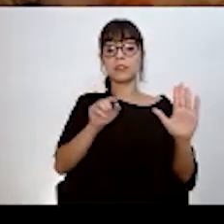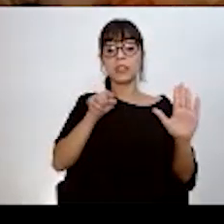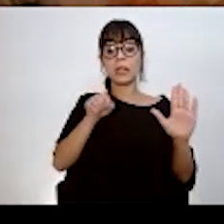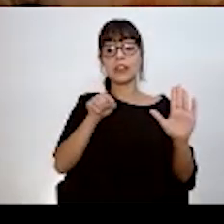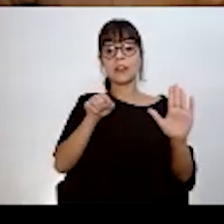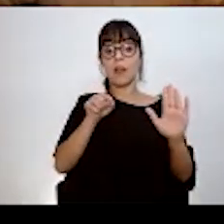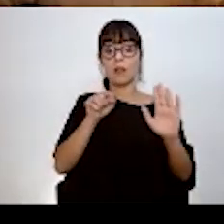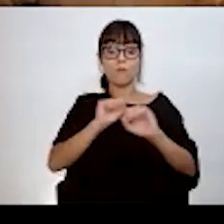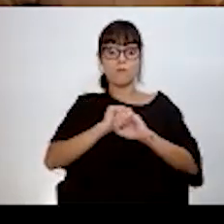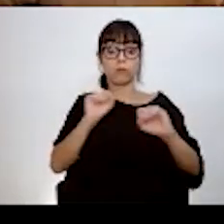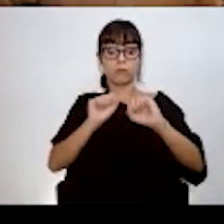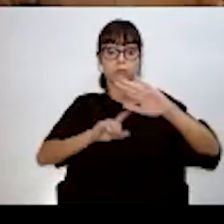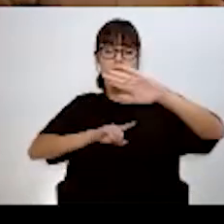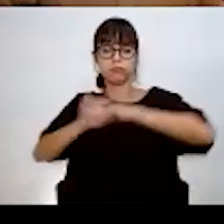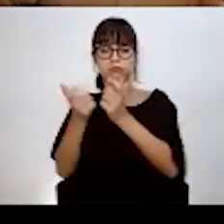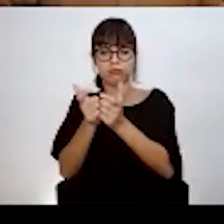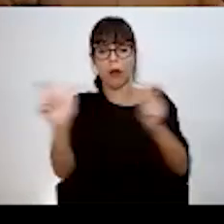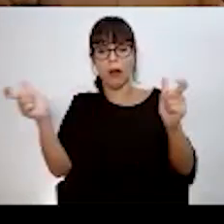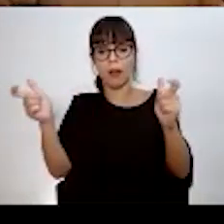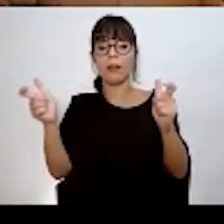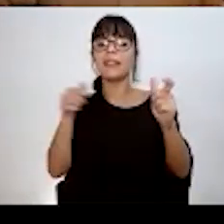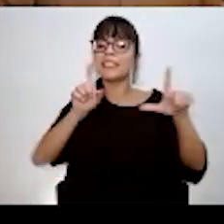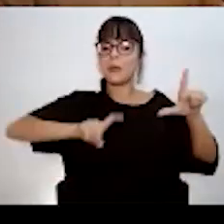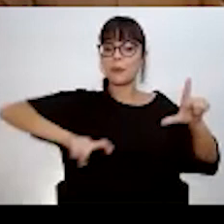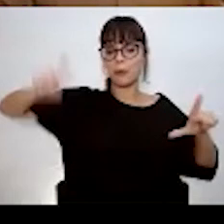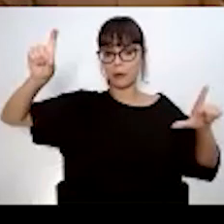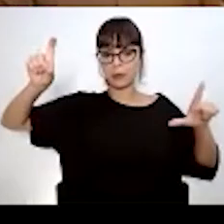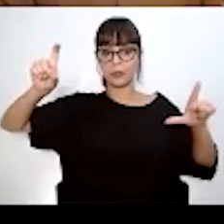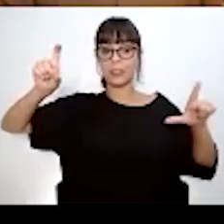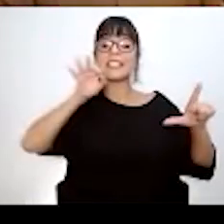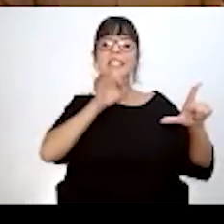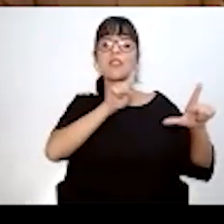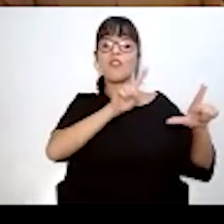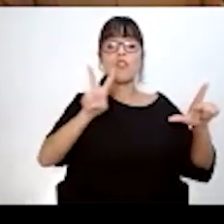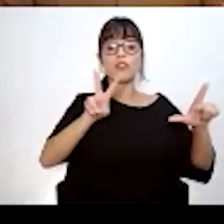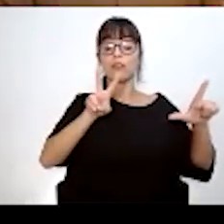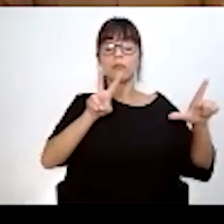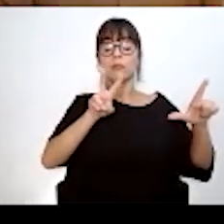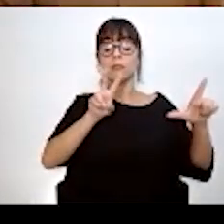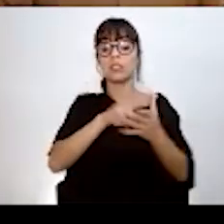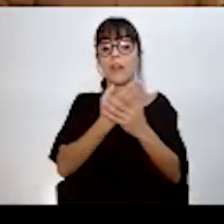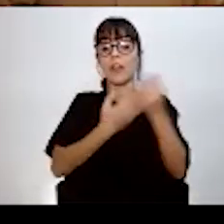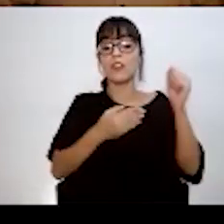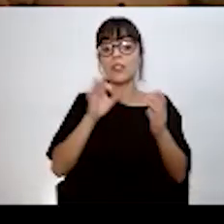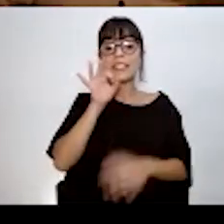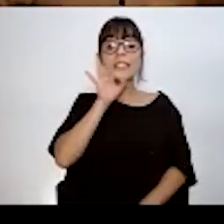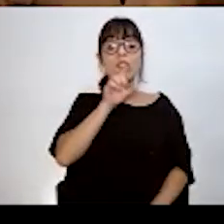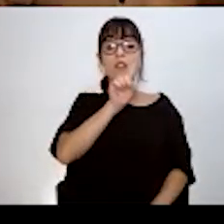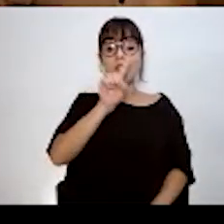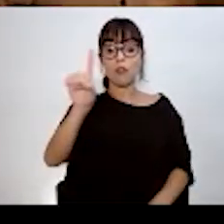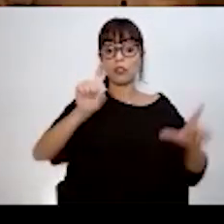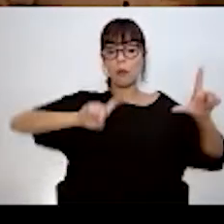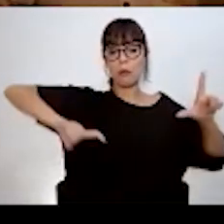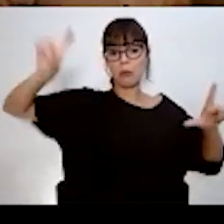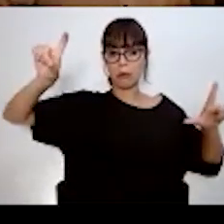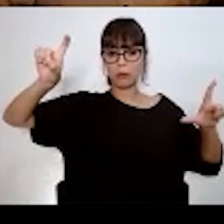y de crecimiento. Hay, por así decir, un boom demográfico a partir del siglo XI, muy significativo, que alcanza sus máximas